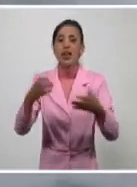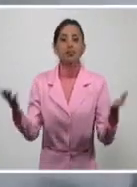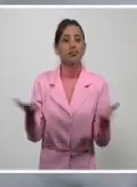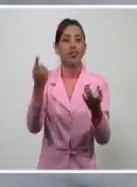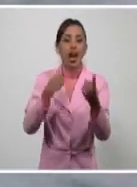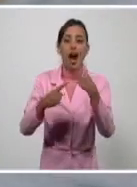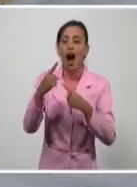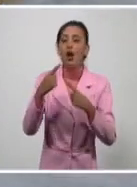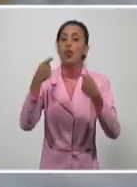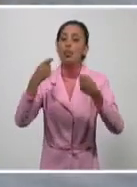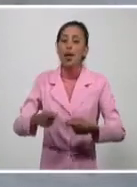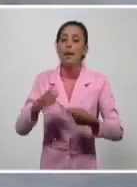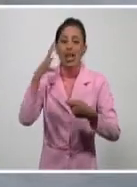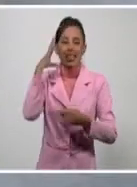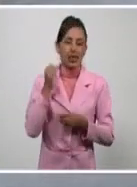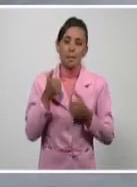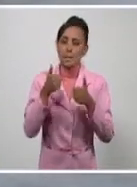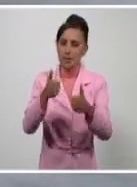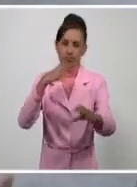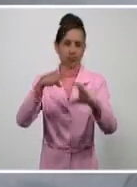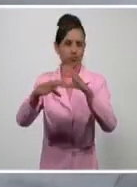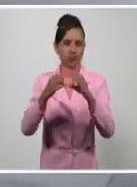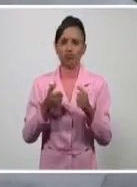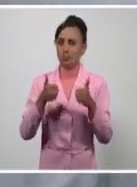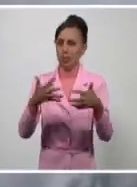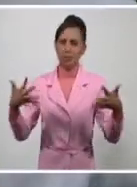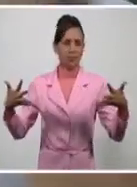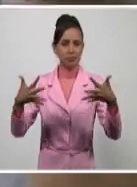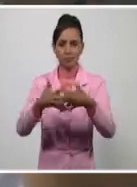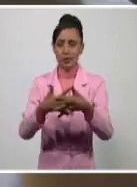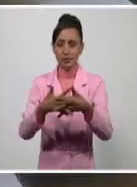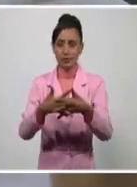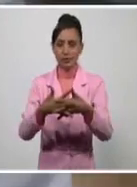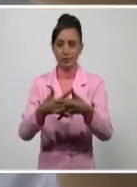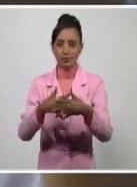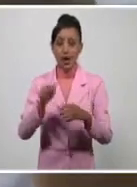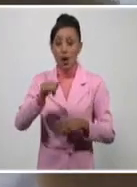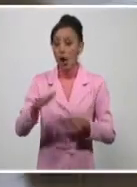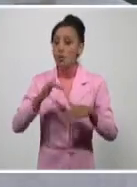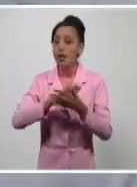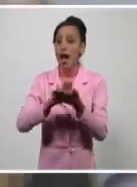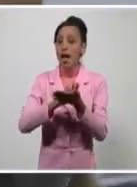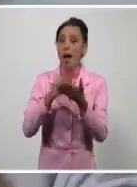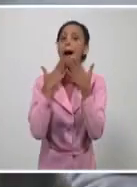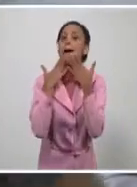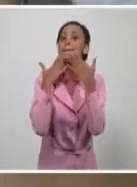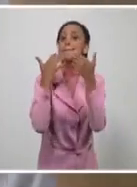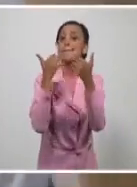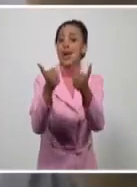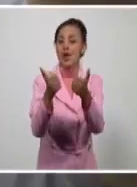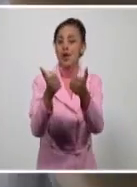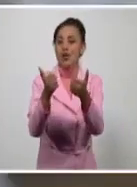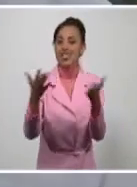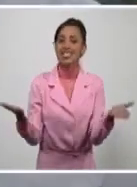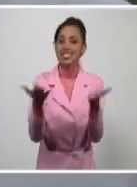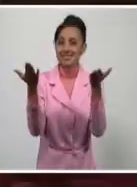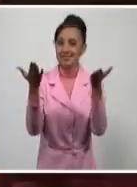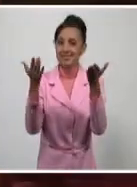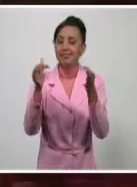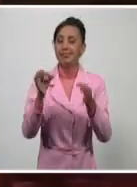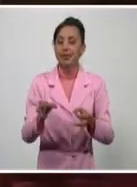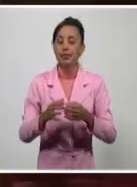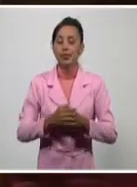un entendimiento, se quiere buscar una salir del cero hacia un número positivo, o de algún número positivo a un número positivo